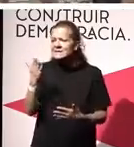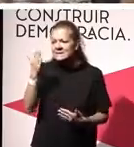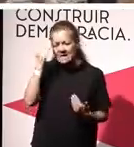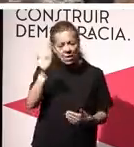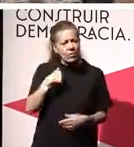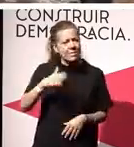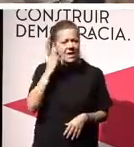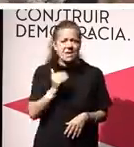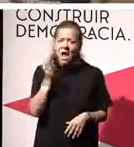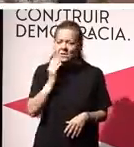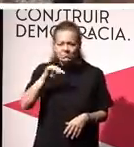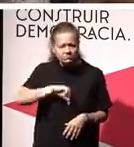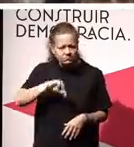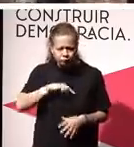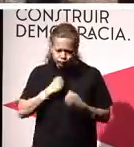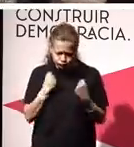cariño en un día como hoy.